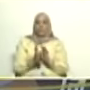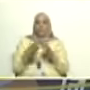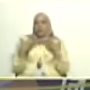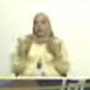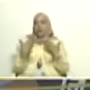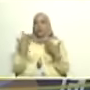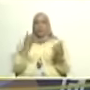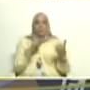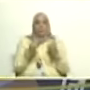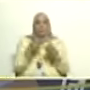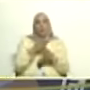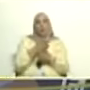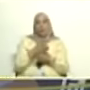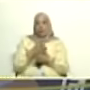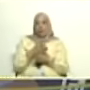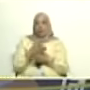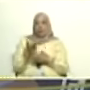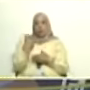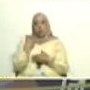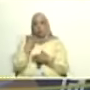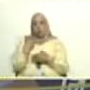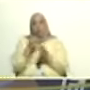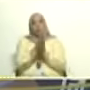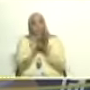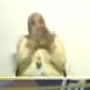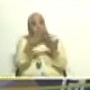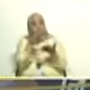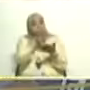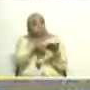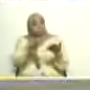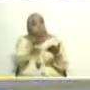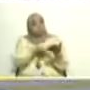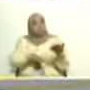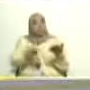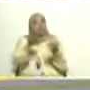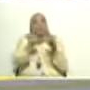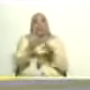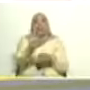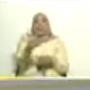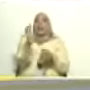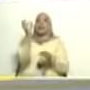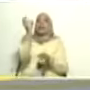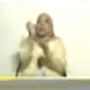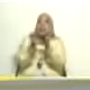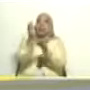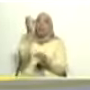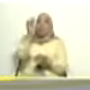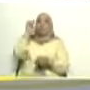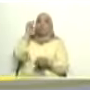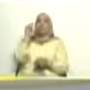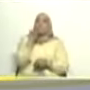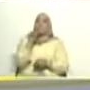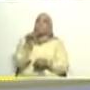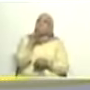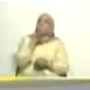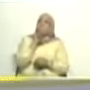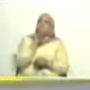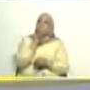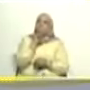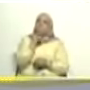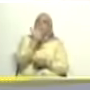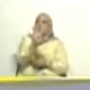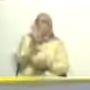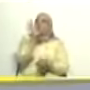Y leí una frase que yo dije el 5 de septiembre, si mal no recuerdo.